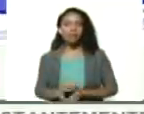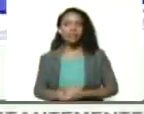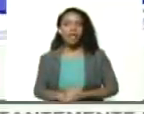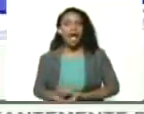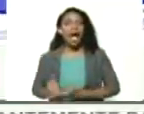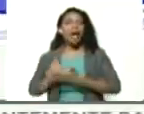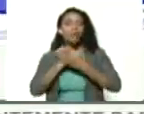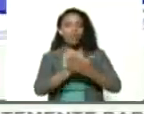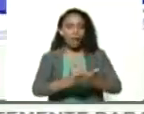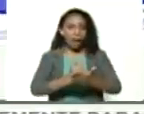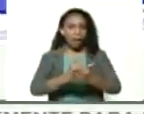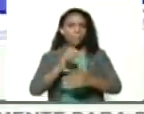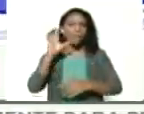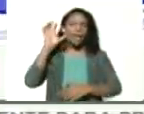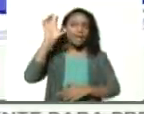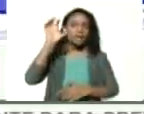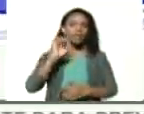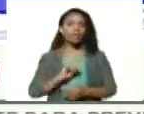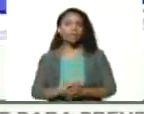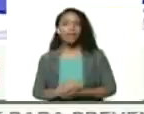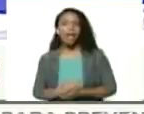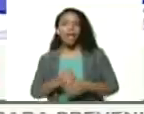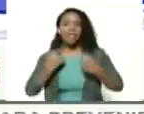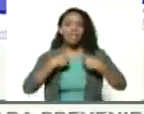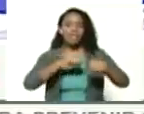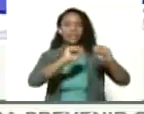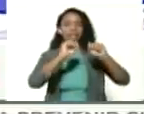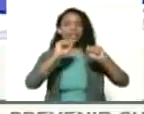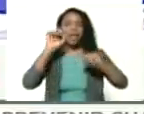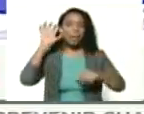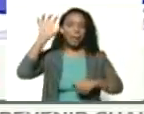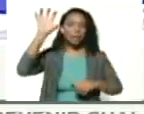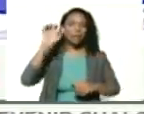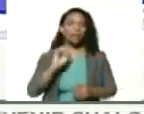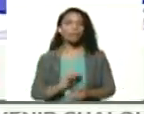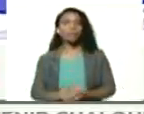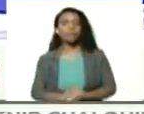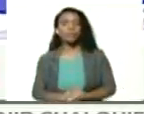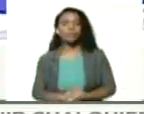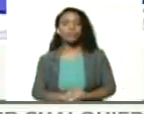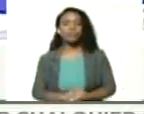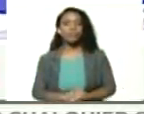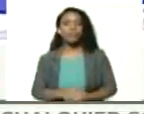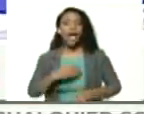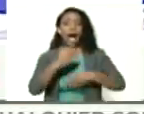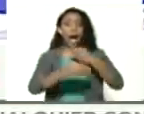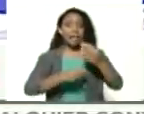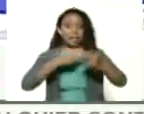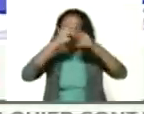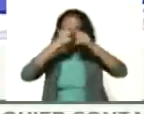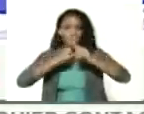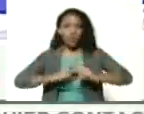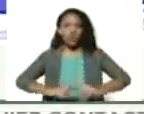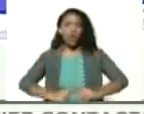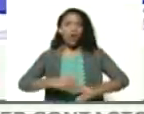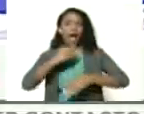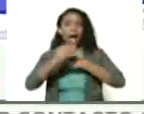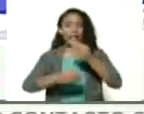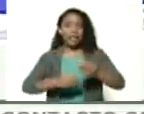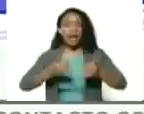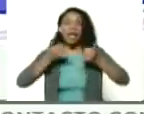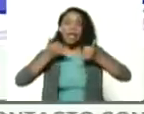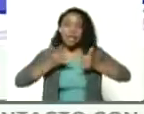ayudar a nuestro país, defender a nuestra patria, hacer honor a ser los